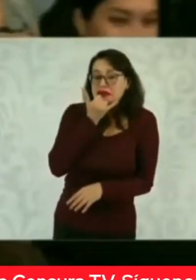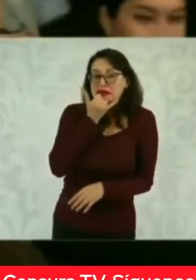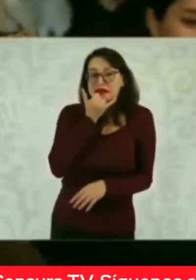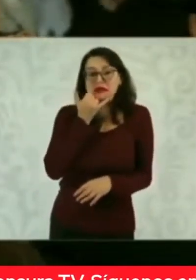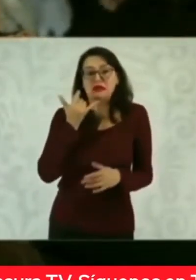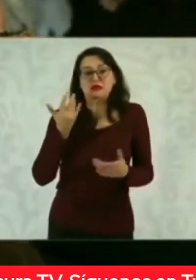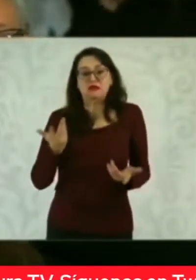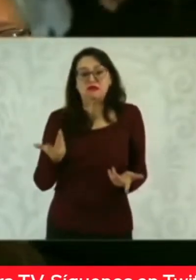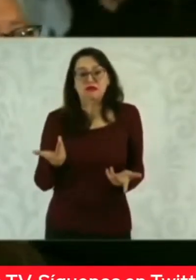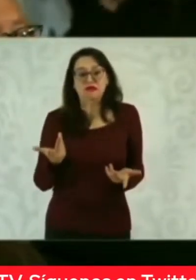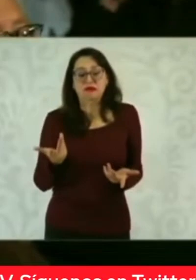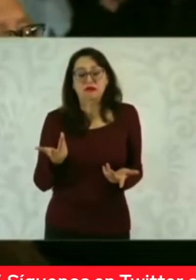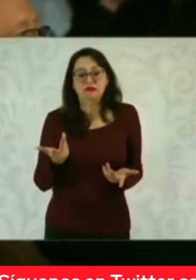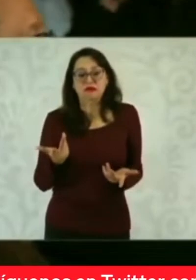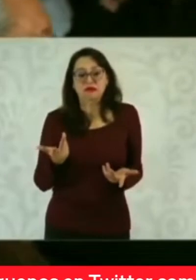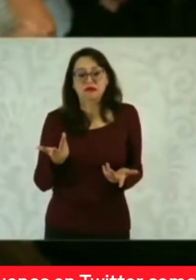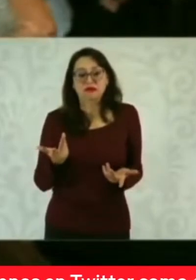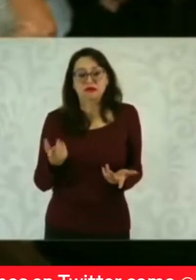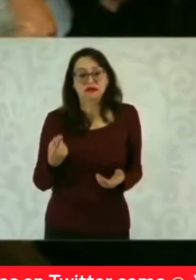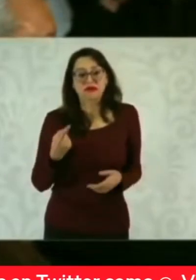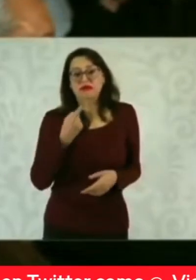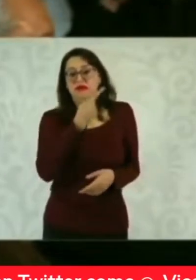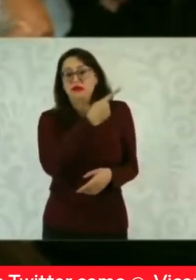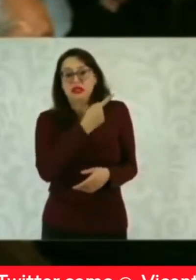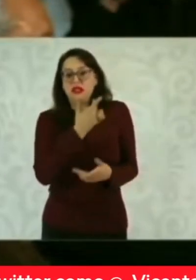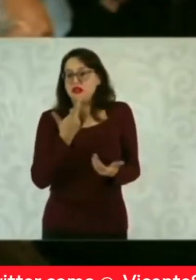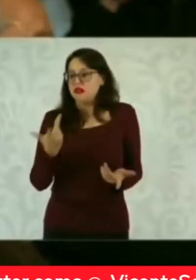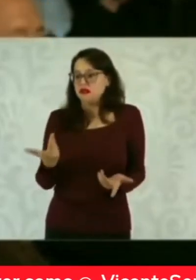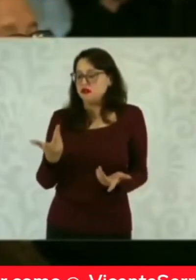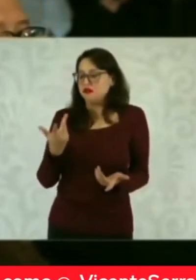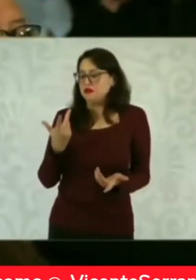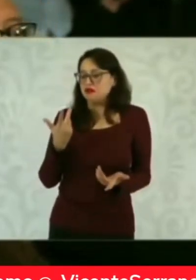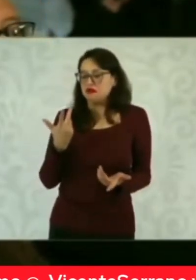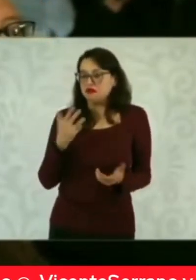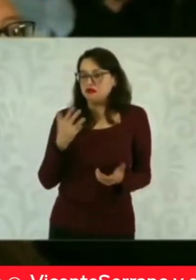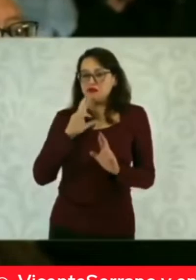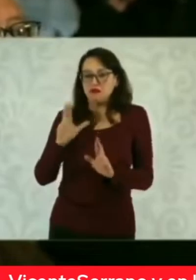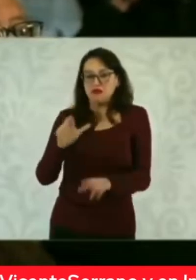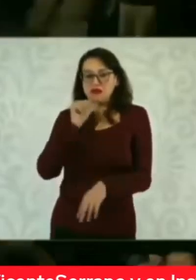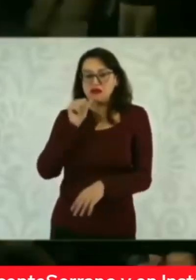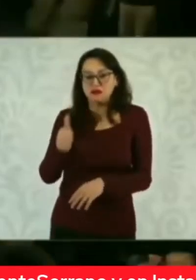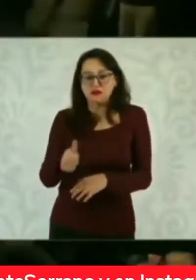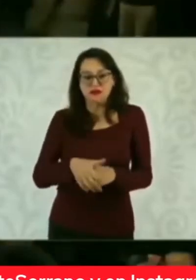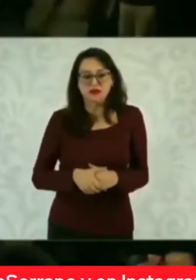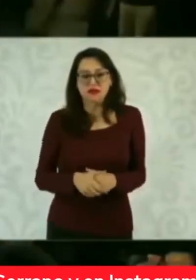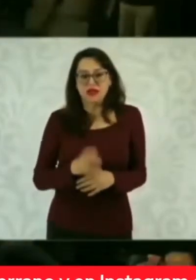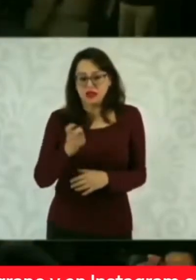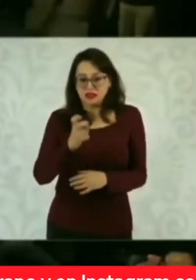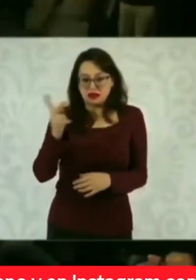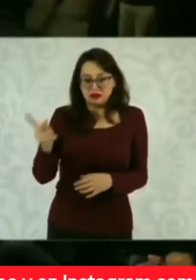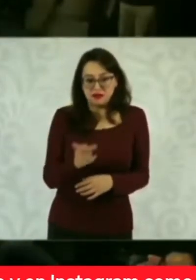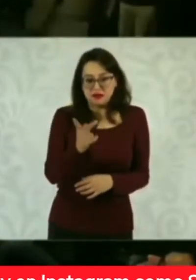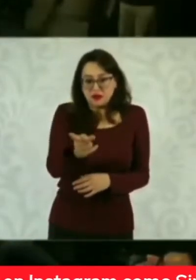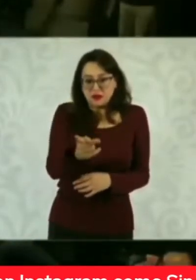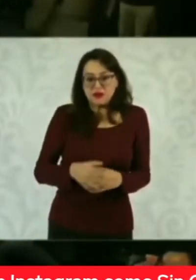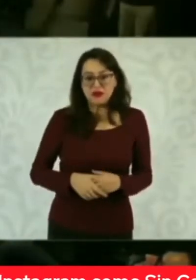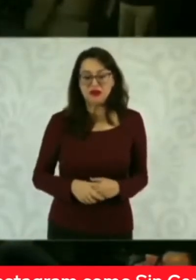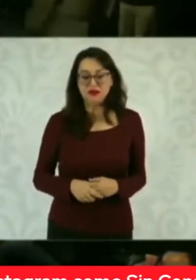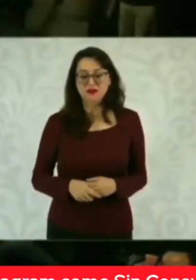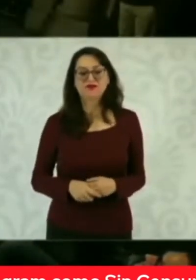se hizo pues una mención directa de por qué se retiran los cargos. Claro que sí. A ver, compañera, es que esa es la pregunta.